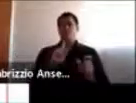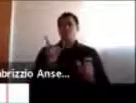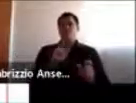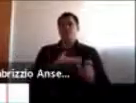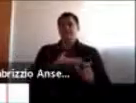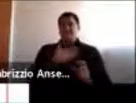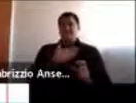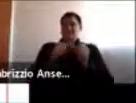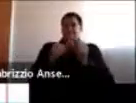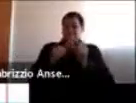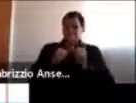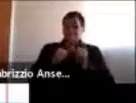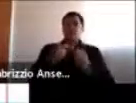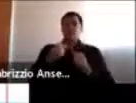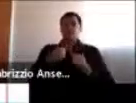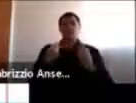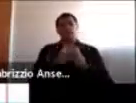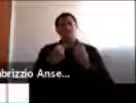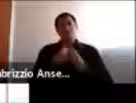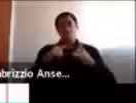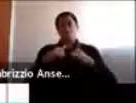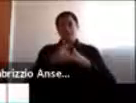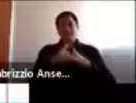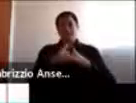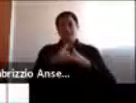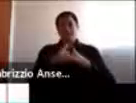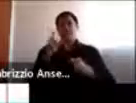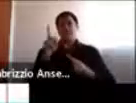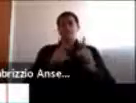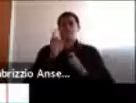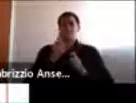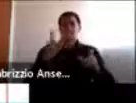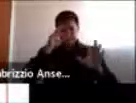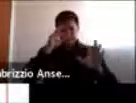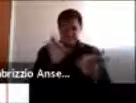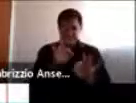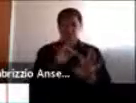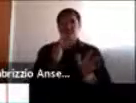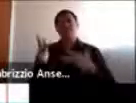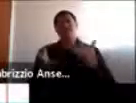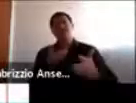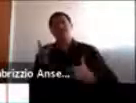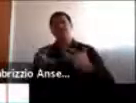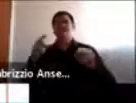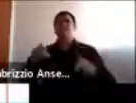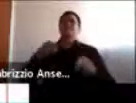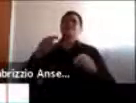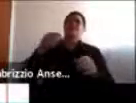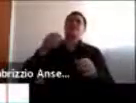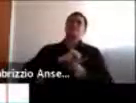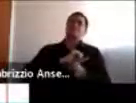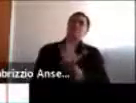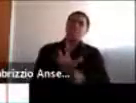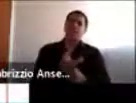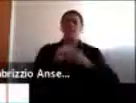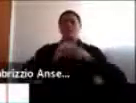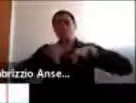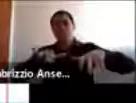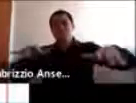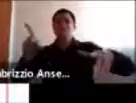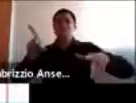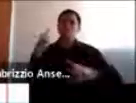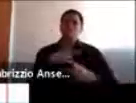en montones de chats y de grupos en que la gente se da consejos de qué hacer en tiempos de pandemia que estamos encerrados mamás